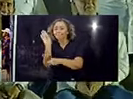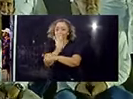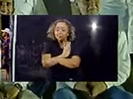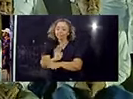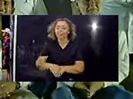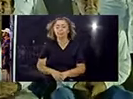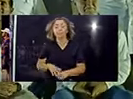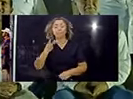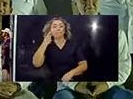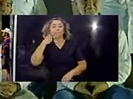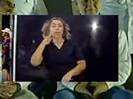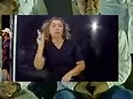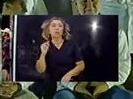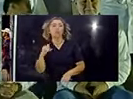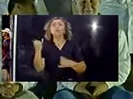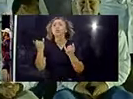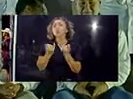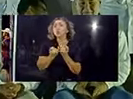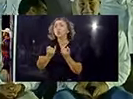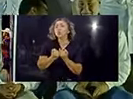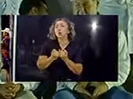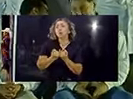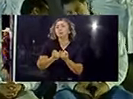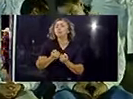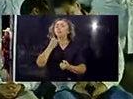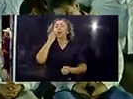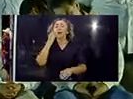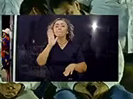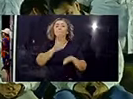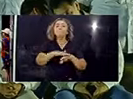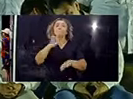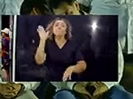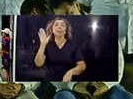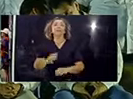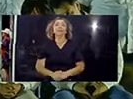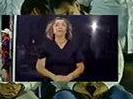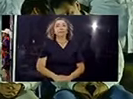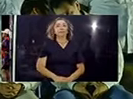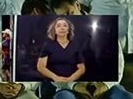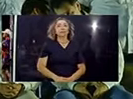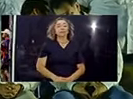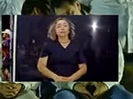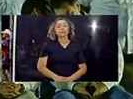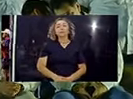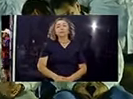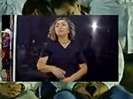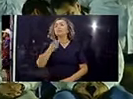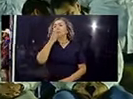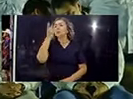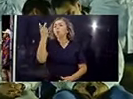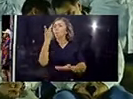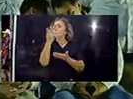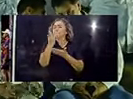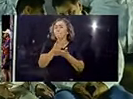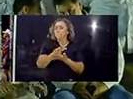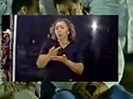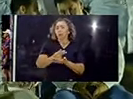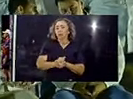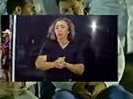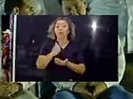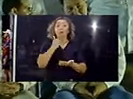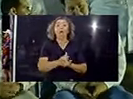ahí vamos por más Yo les planteo algunos programas uno apoyo a todas